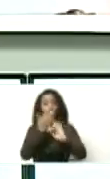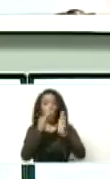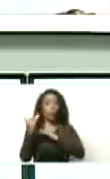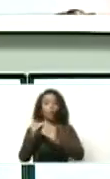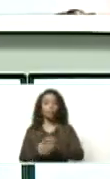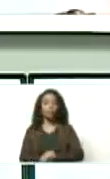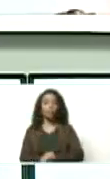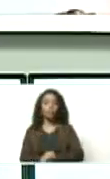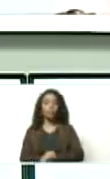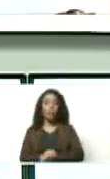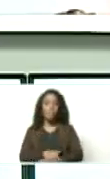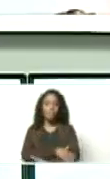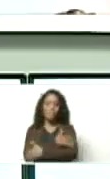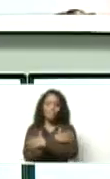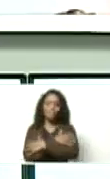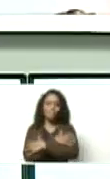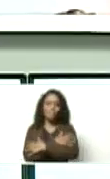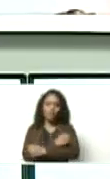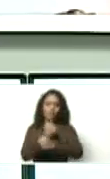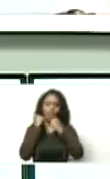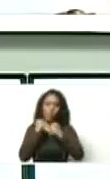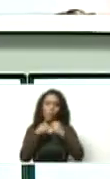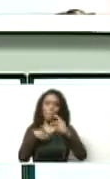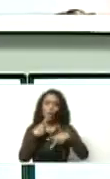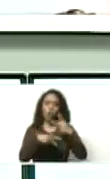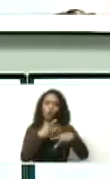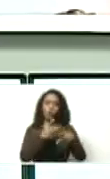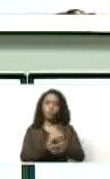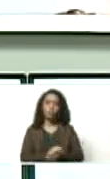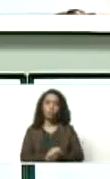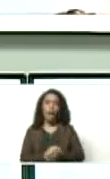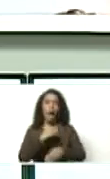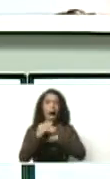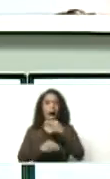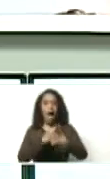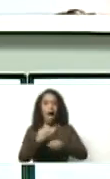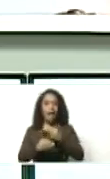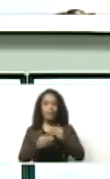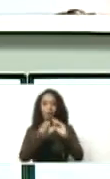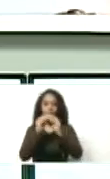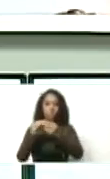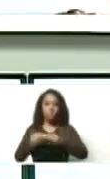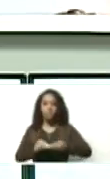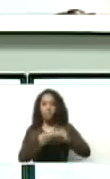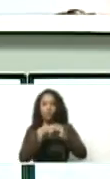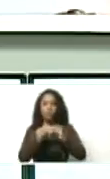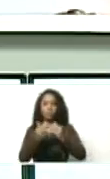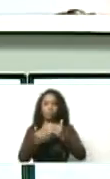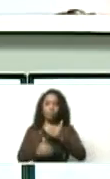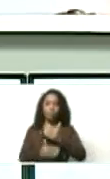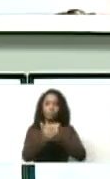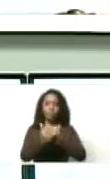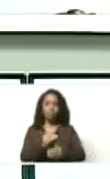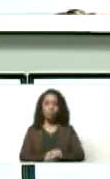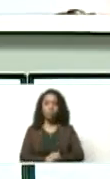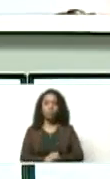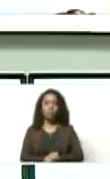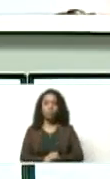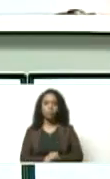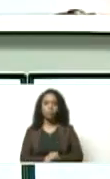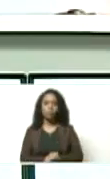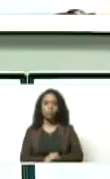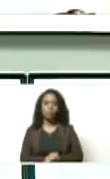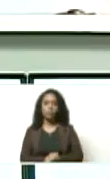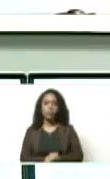comunales, a abrazo partido, produce, crea, recrea, avanza, con